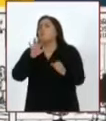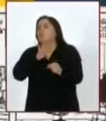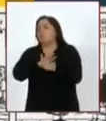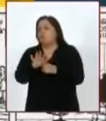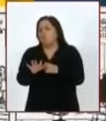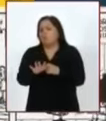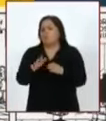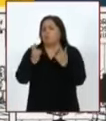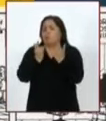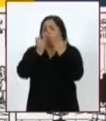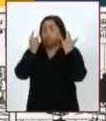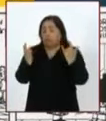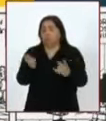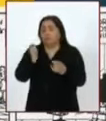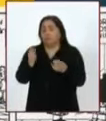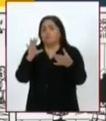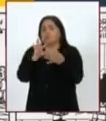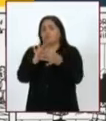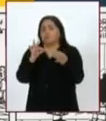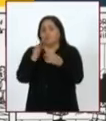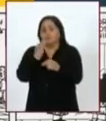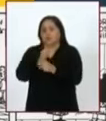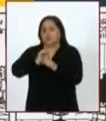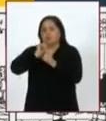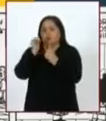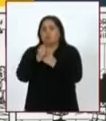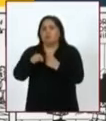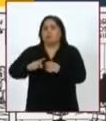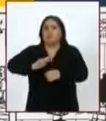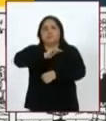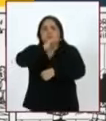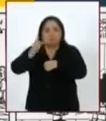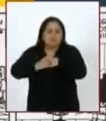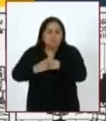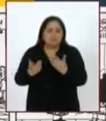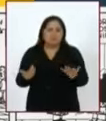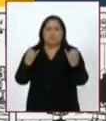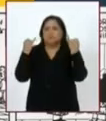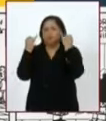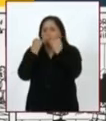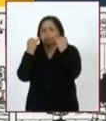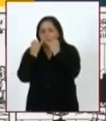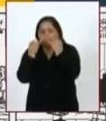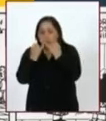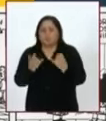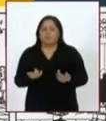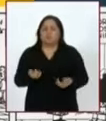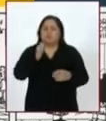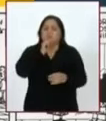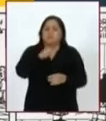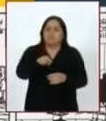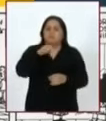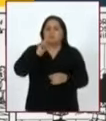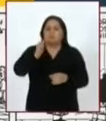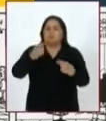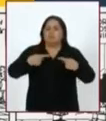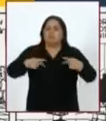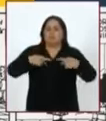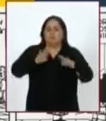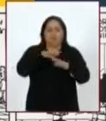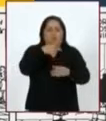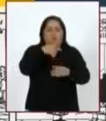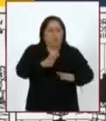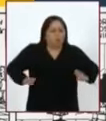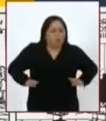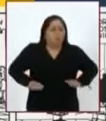las historietas que hablan sobre la situación de los países, de las instituciones, del comportamiento de las personas o